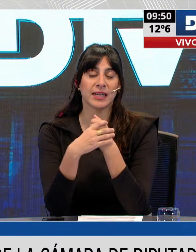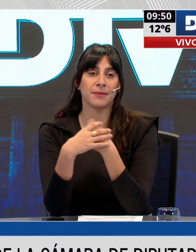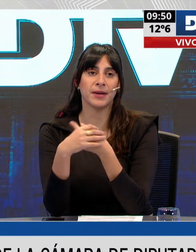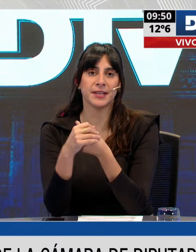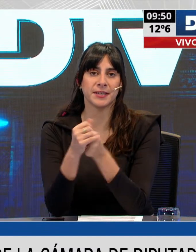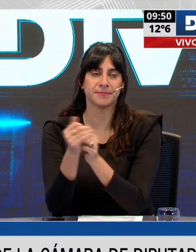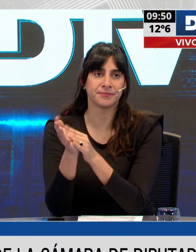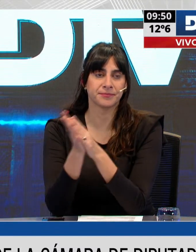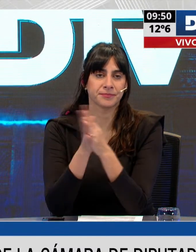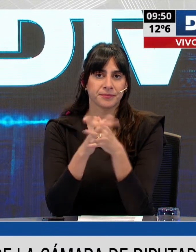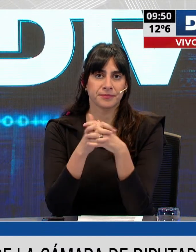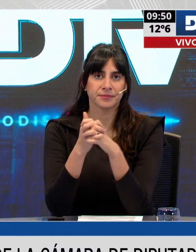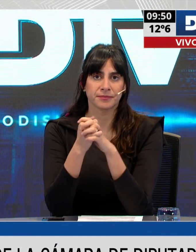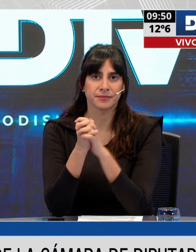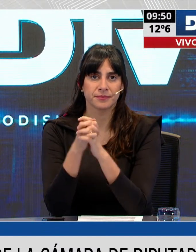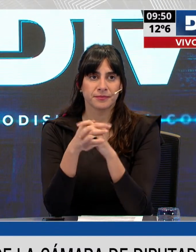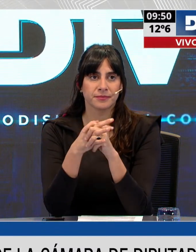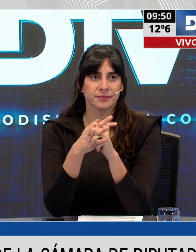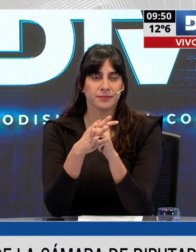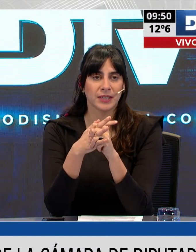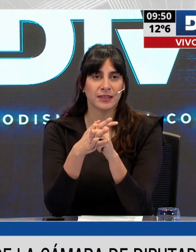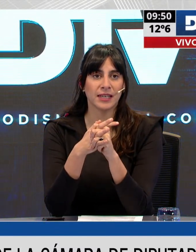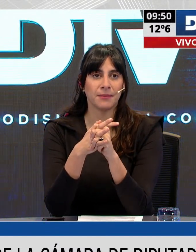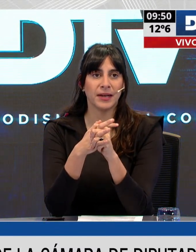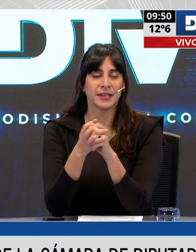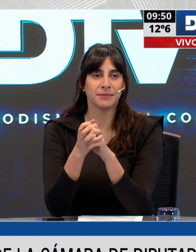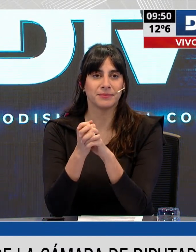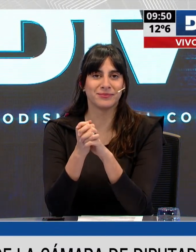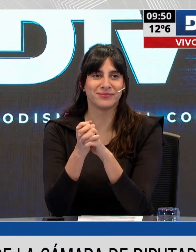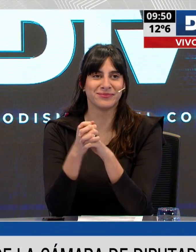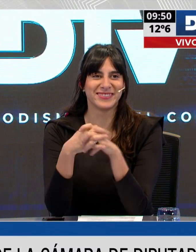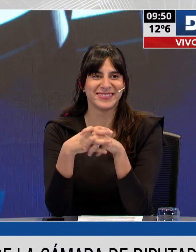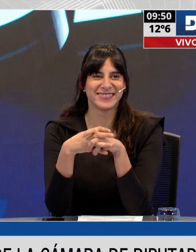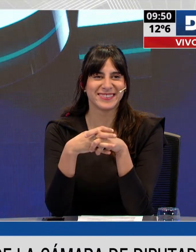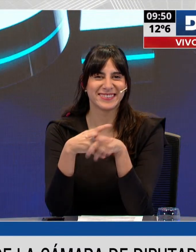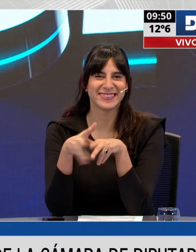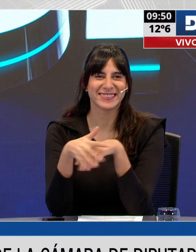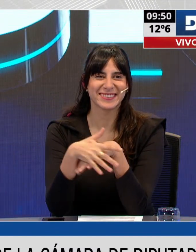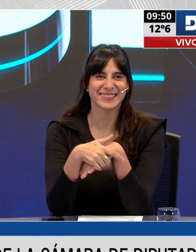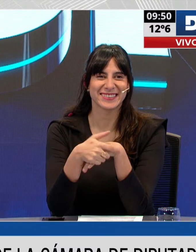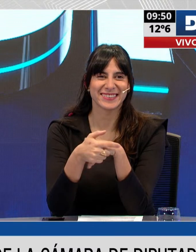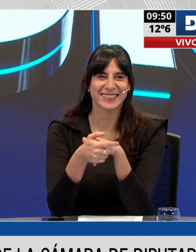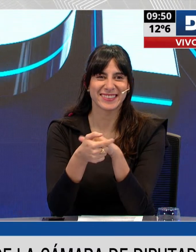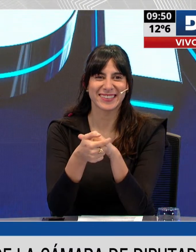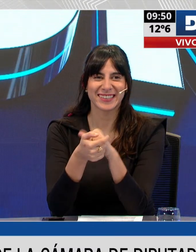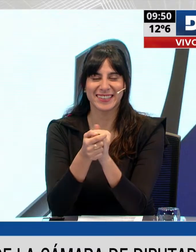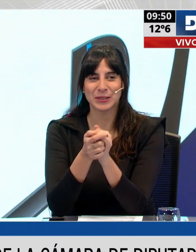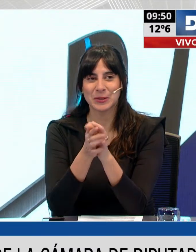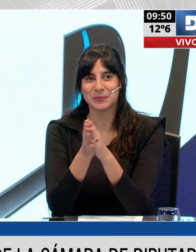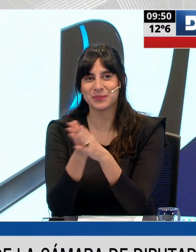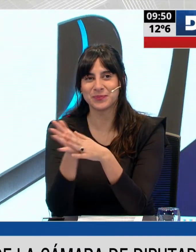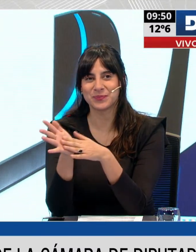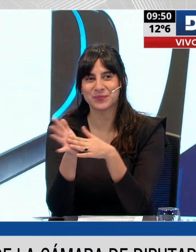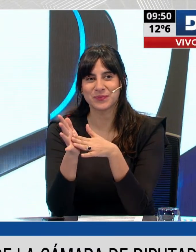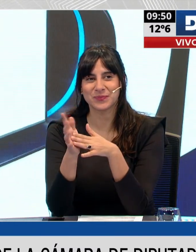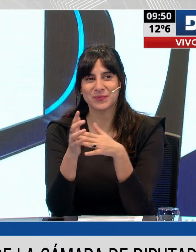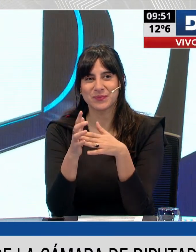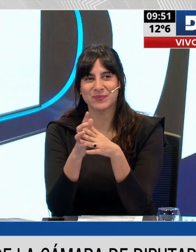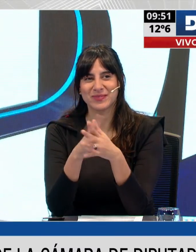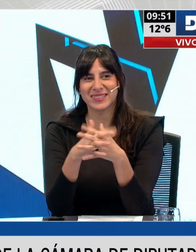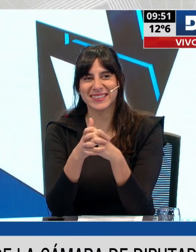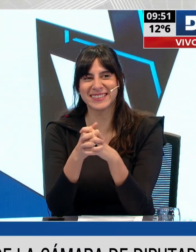yo está en campaña. Estaba en el palco. ¿Cómo? Está en campaña. Sí, pero bueno, podría ponerse un